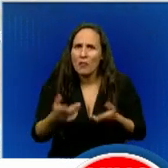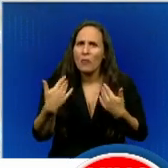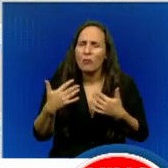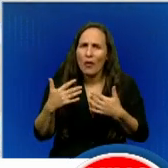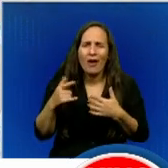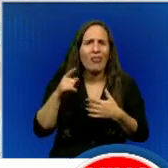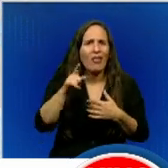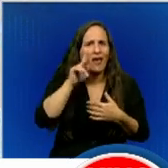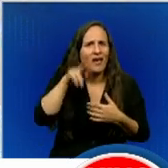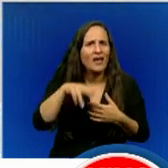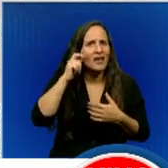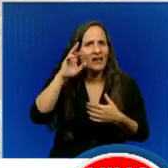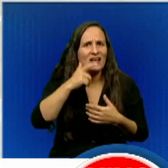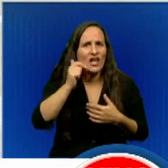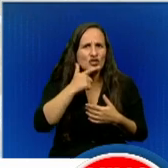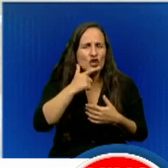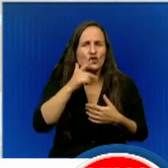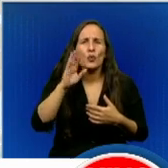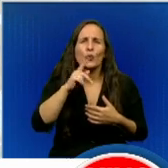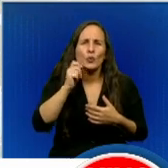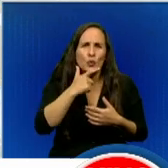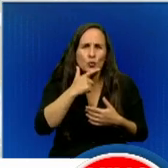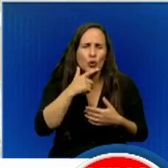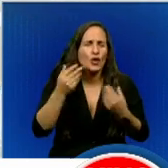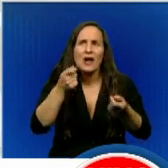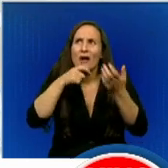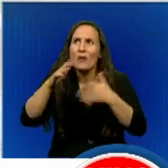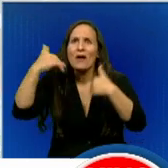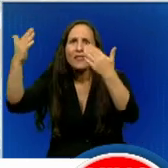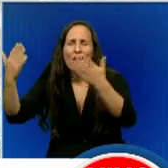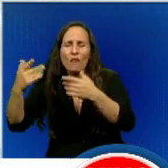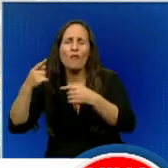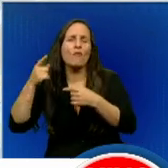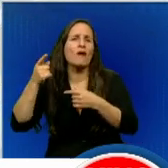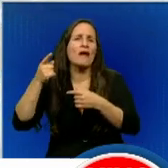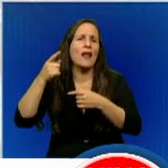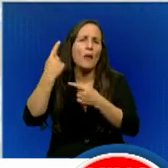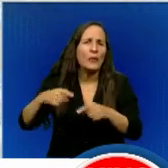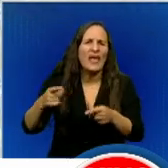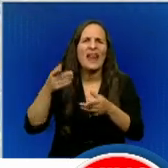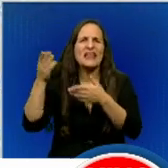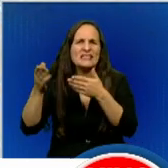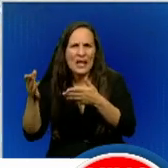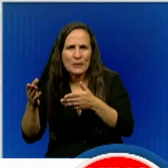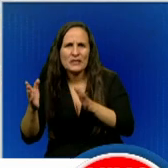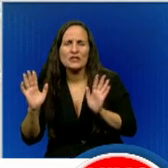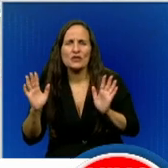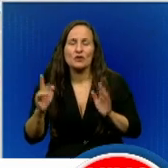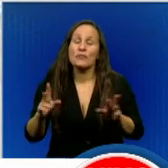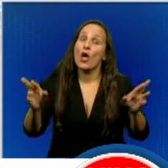brutos a los ingresos por exportación tanto de bienes como de servicios ojalá que esta